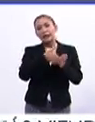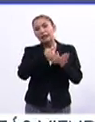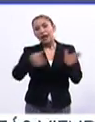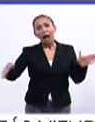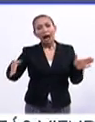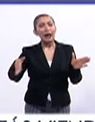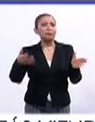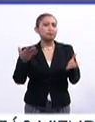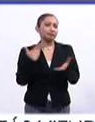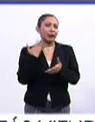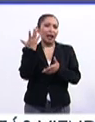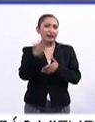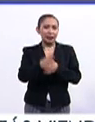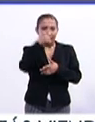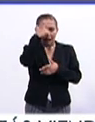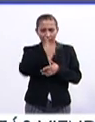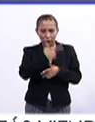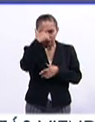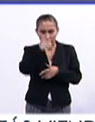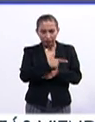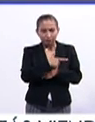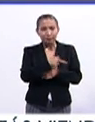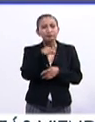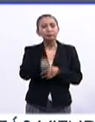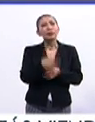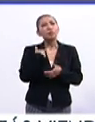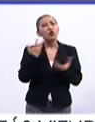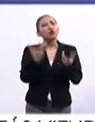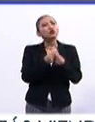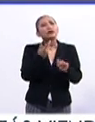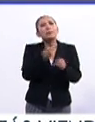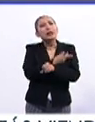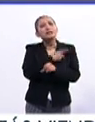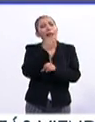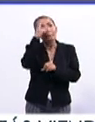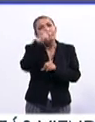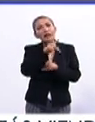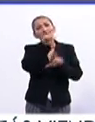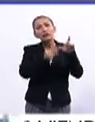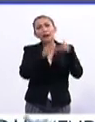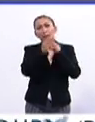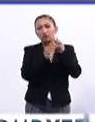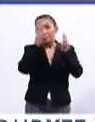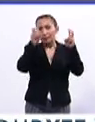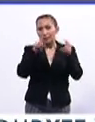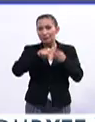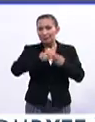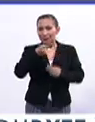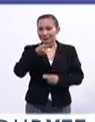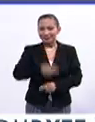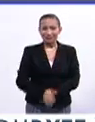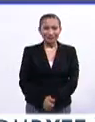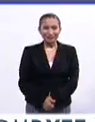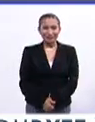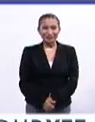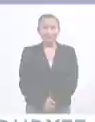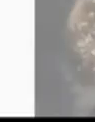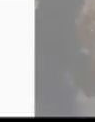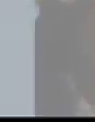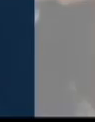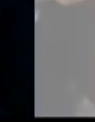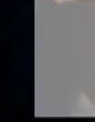aquí hasta las dos horas tiempo del centro vamos a tomarles juntos el pulso a medio del mundo en estos tiempos aquí comenzamos